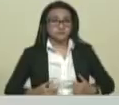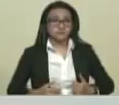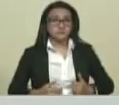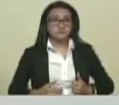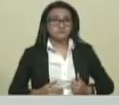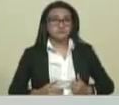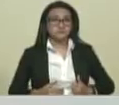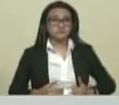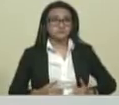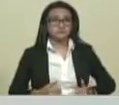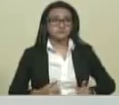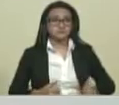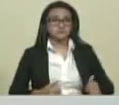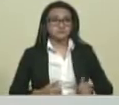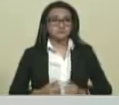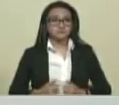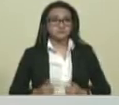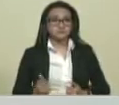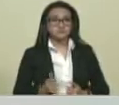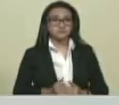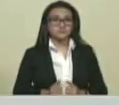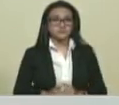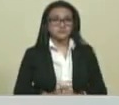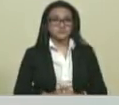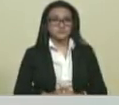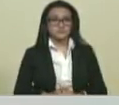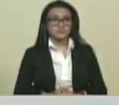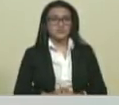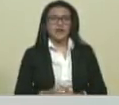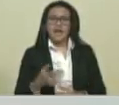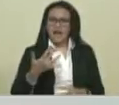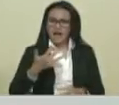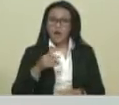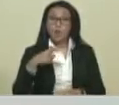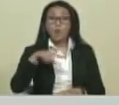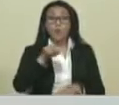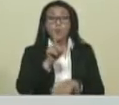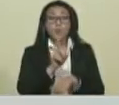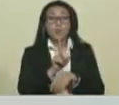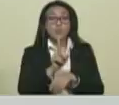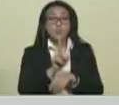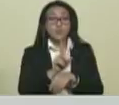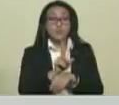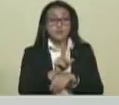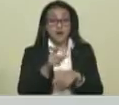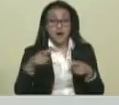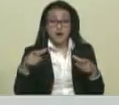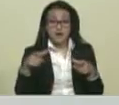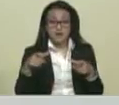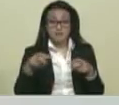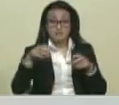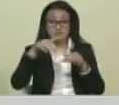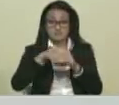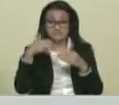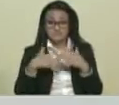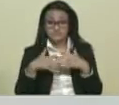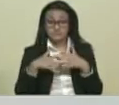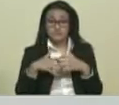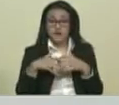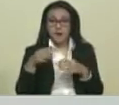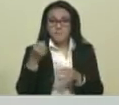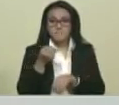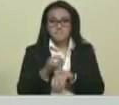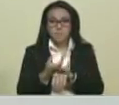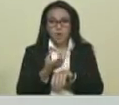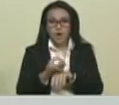dije como un dato preciosista, que existe una mesa en el estado Monagas, en un municipio que es